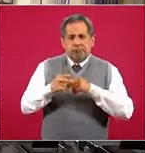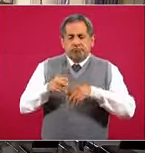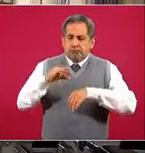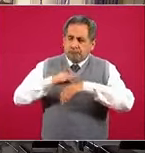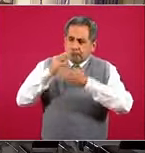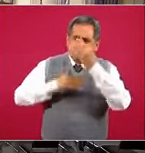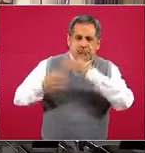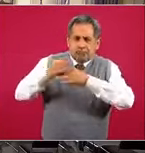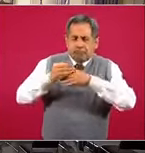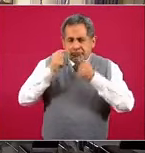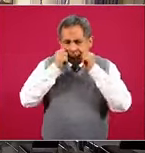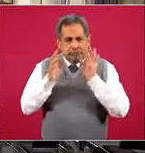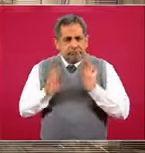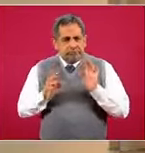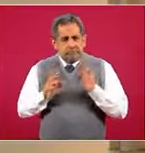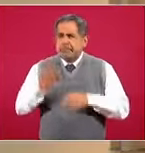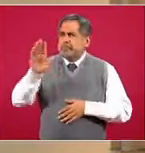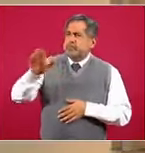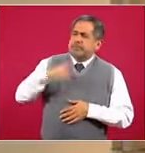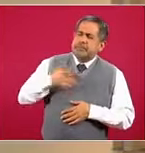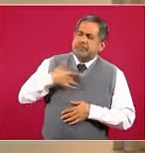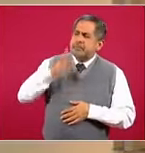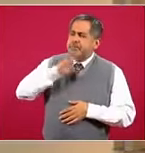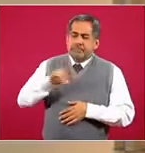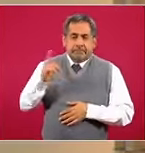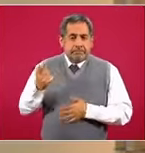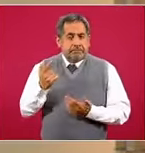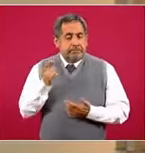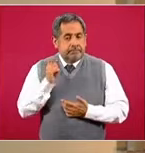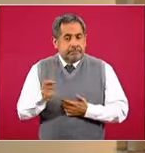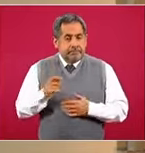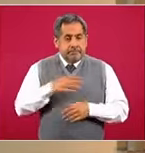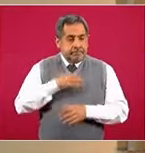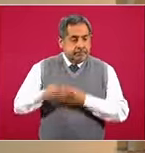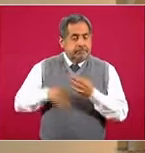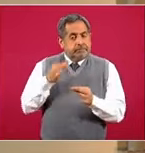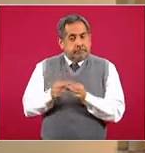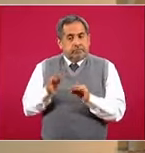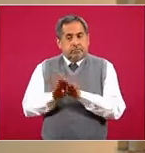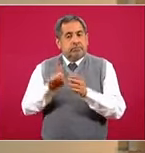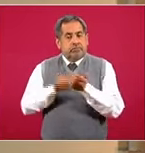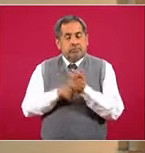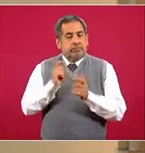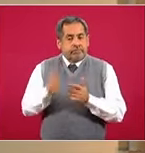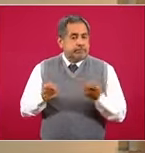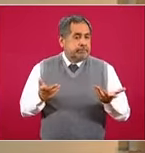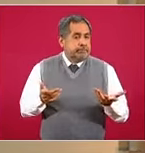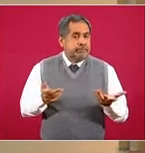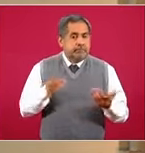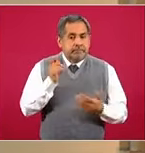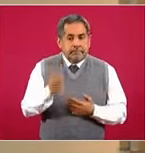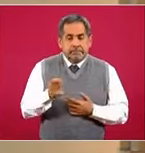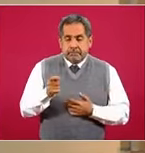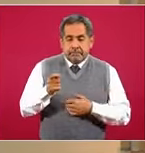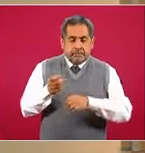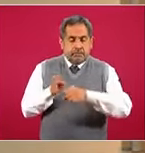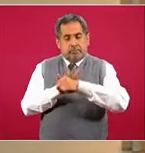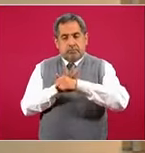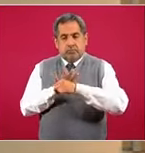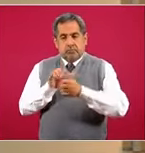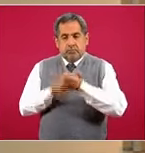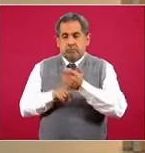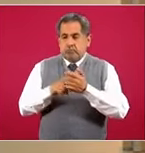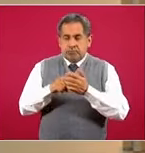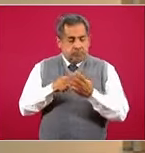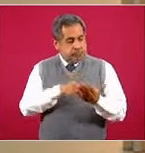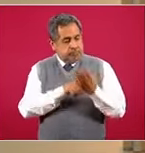salud y decir: yo me siento mal, cumplió con la definición operacional de COVID, se le tomó una